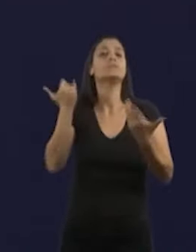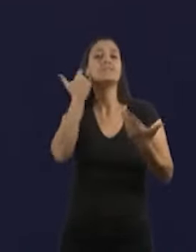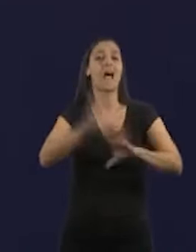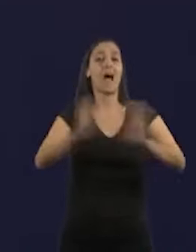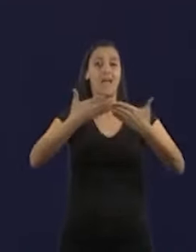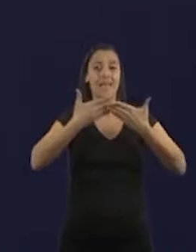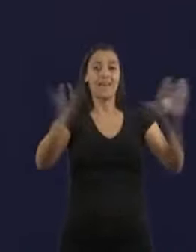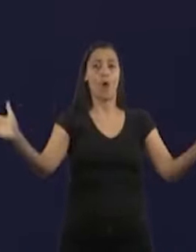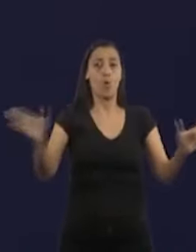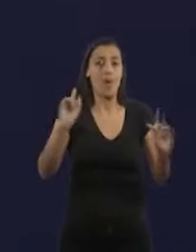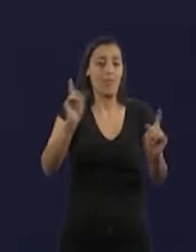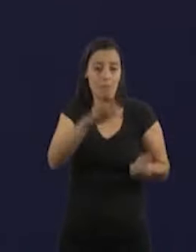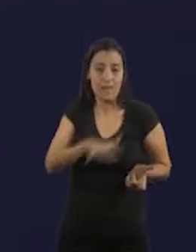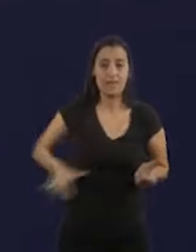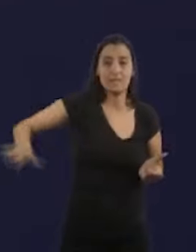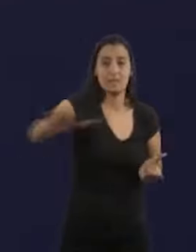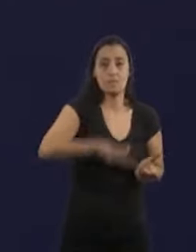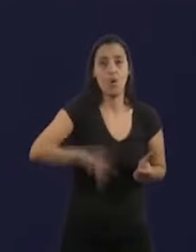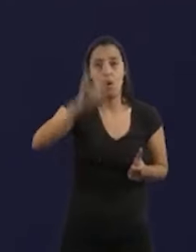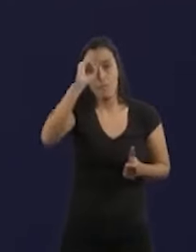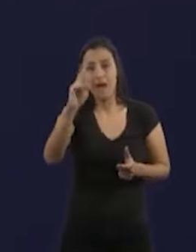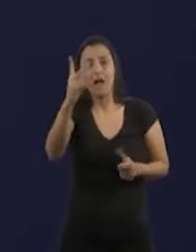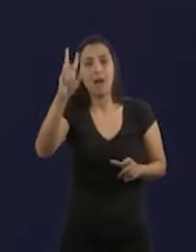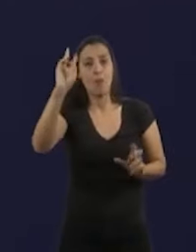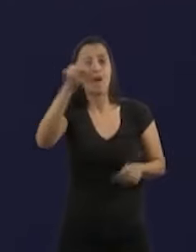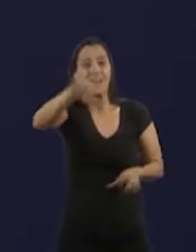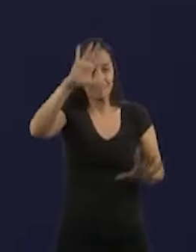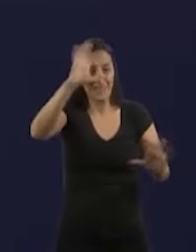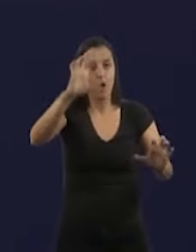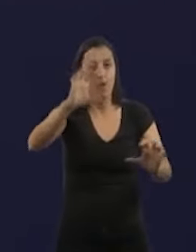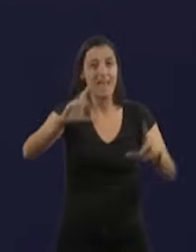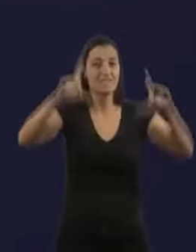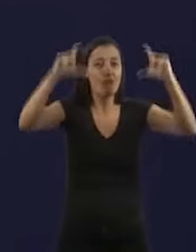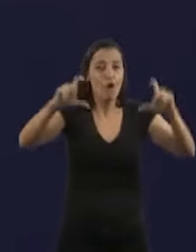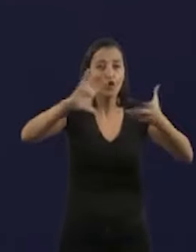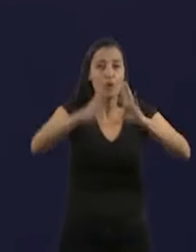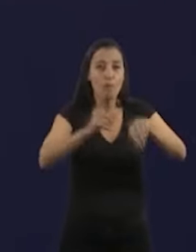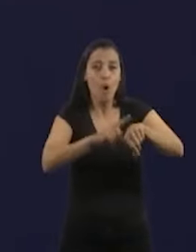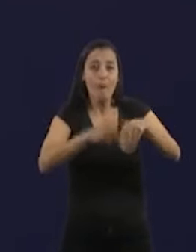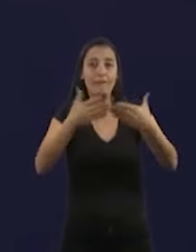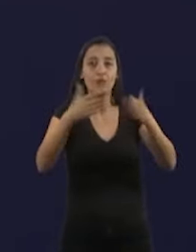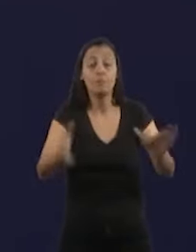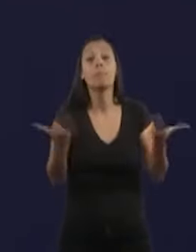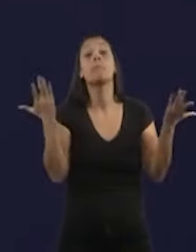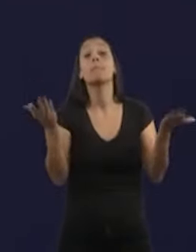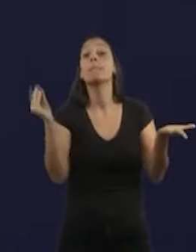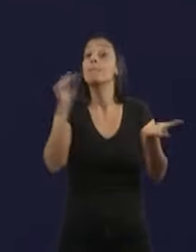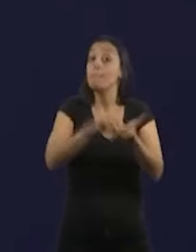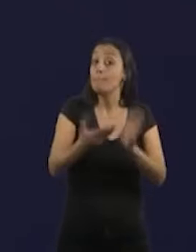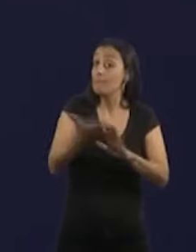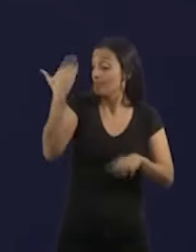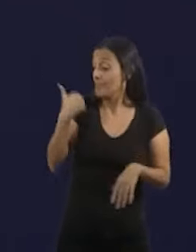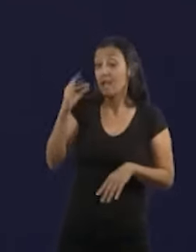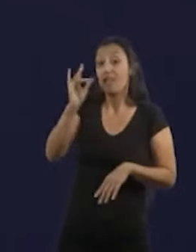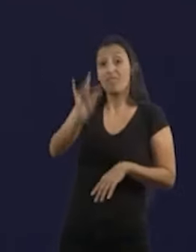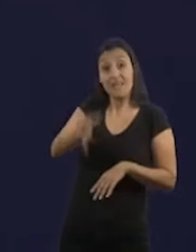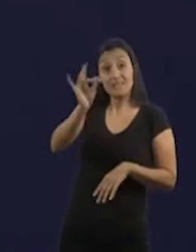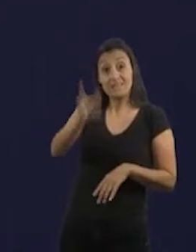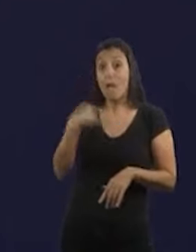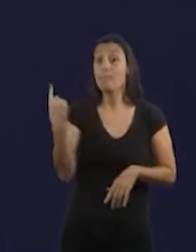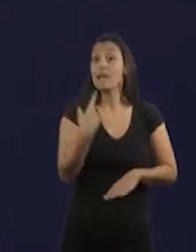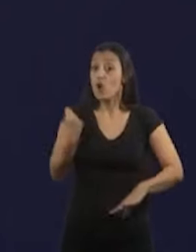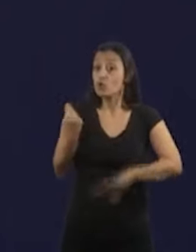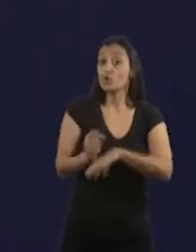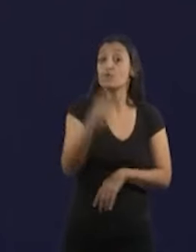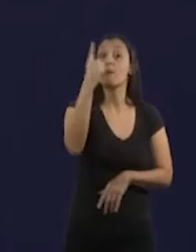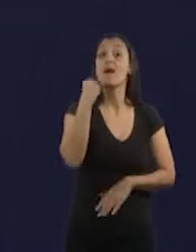Bueno, recordarán la famosa foto de la inauguración. Sin embargo, en diciembre del 2023, cuando nosotros